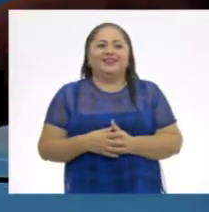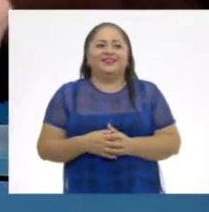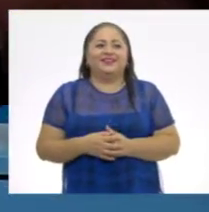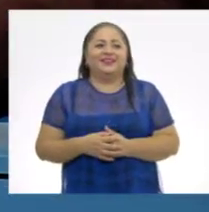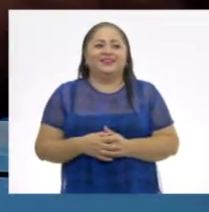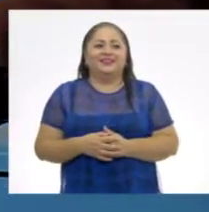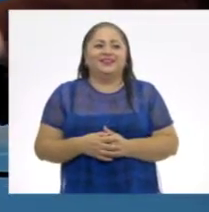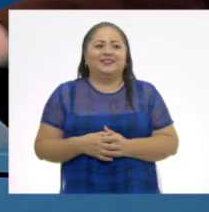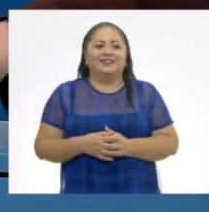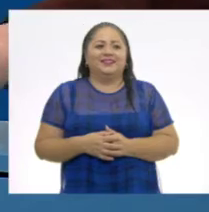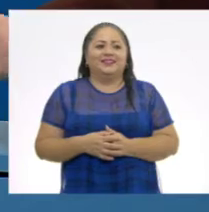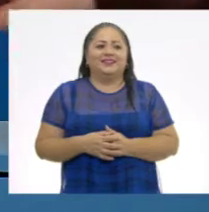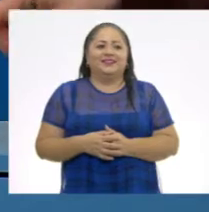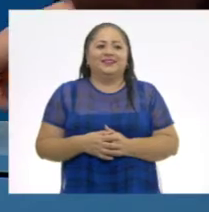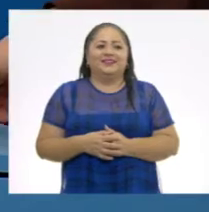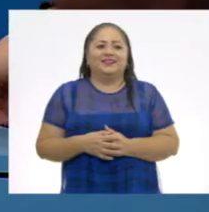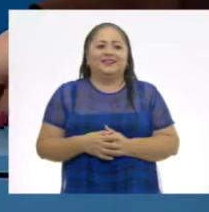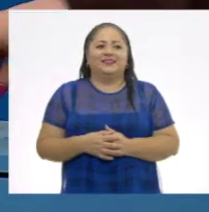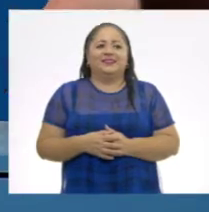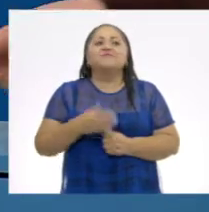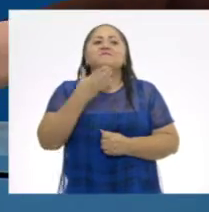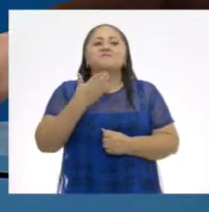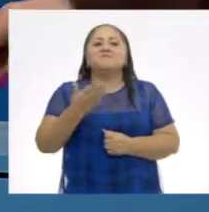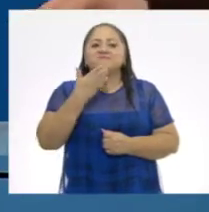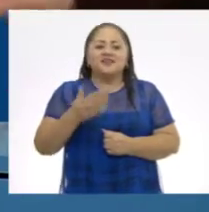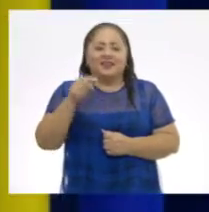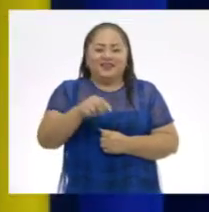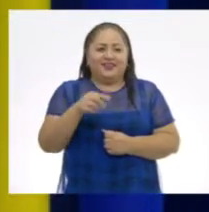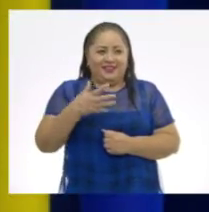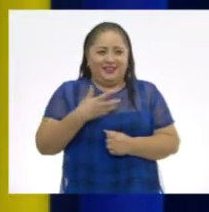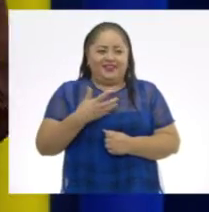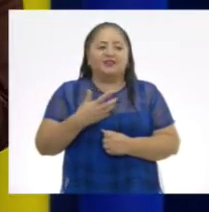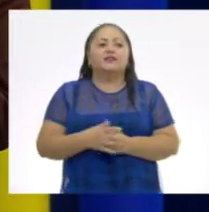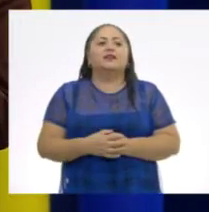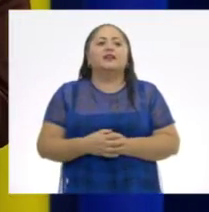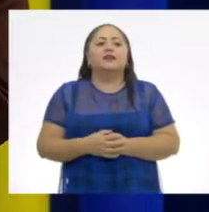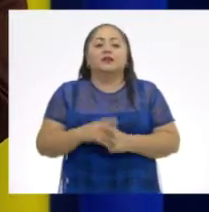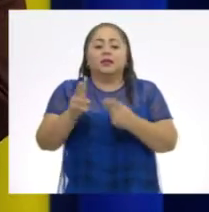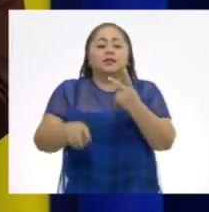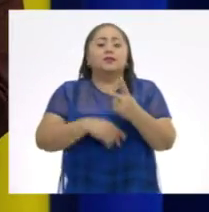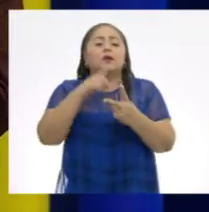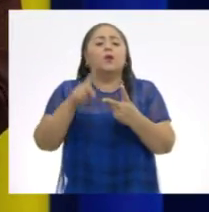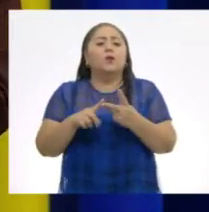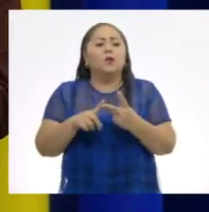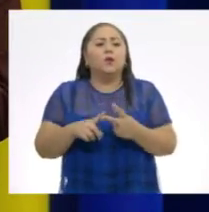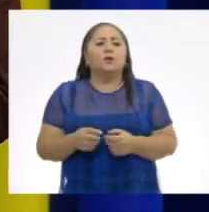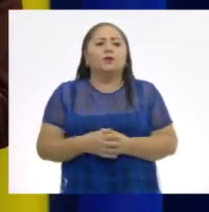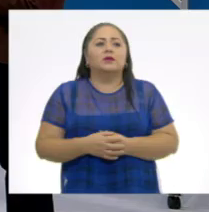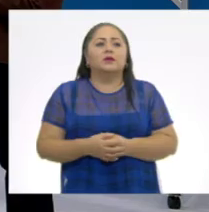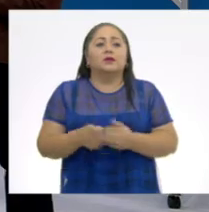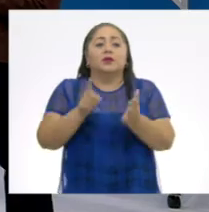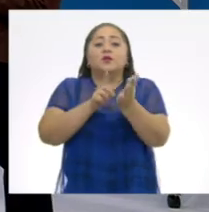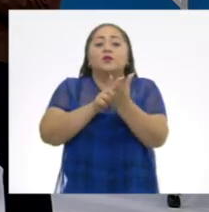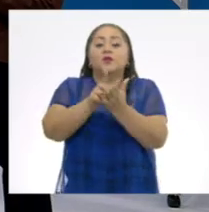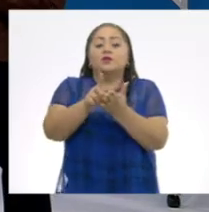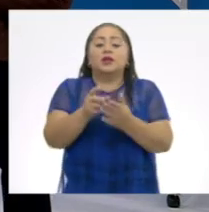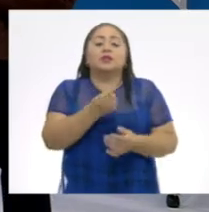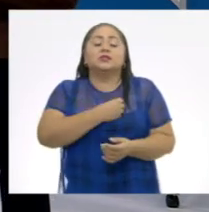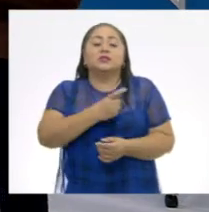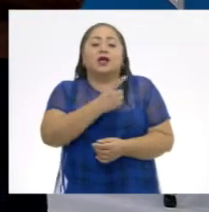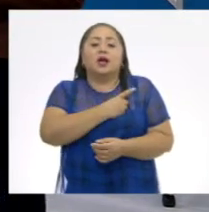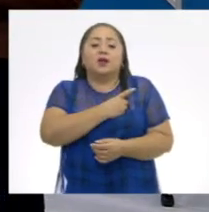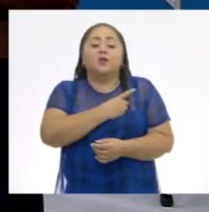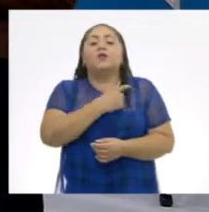Te damos, sí? te damos. Ah, está aquí. Bien. Esa, muy bien. Segundo, derecho a la salud y